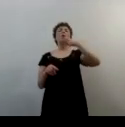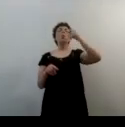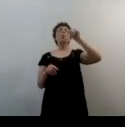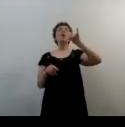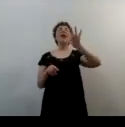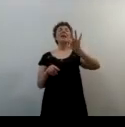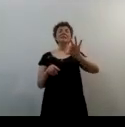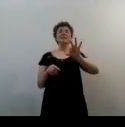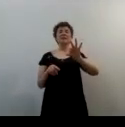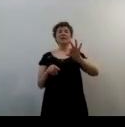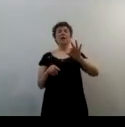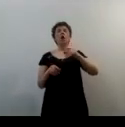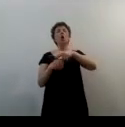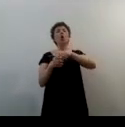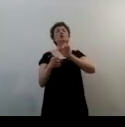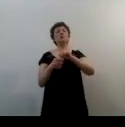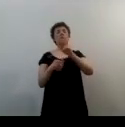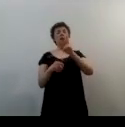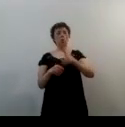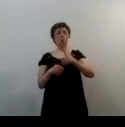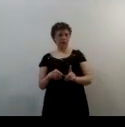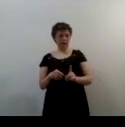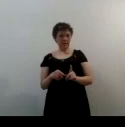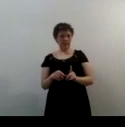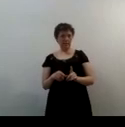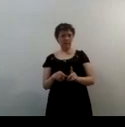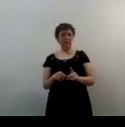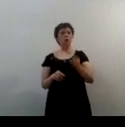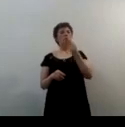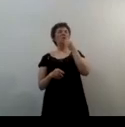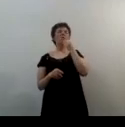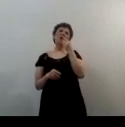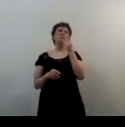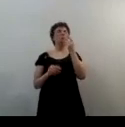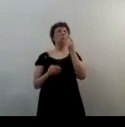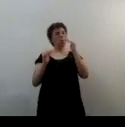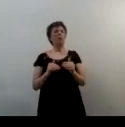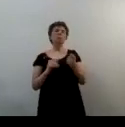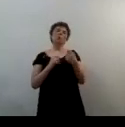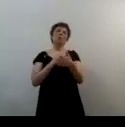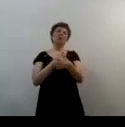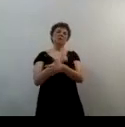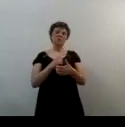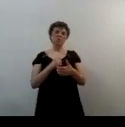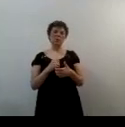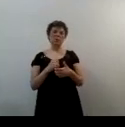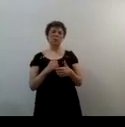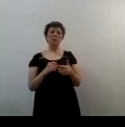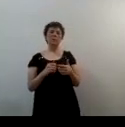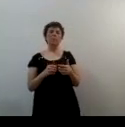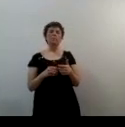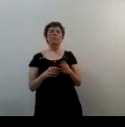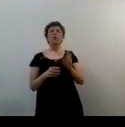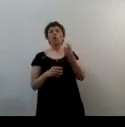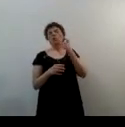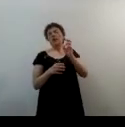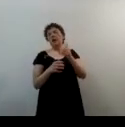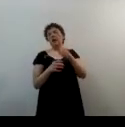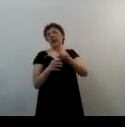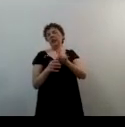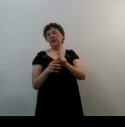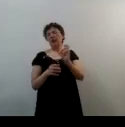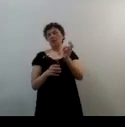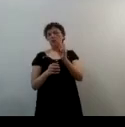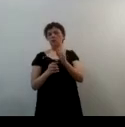sucedáneos. Y a nivel nutricional son bastante más pobres pues, que una lata de atún o que cualquier otro alimento. A